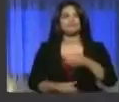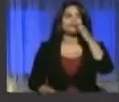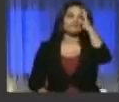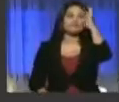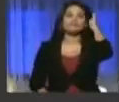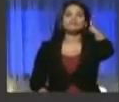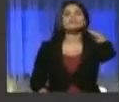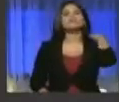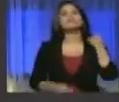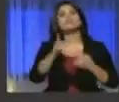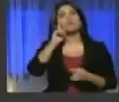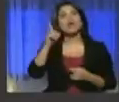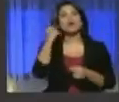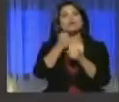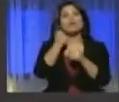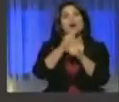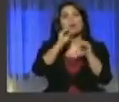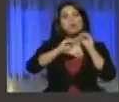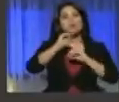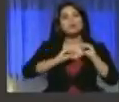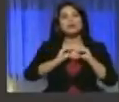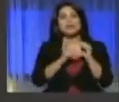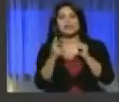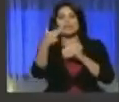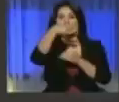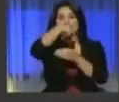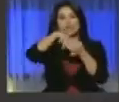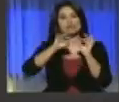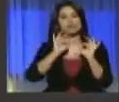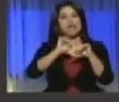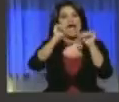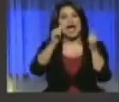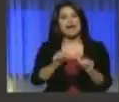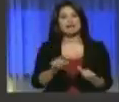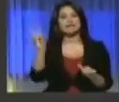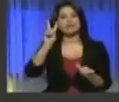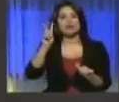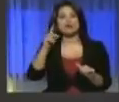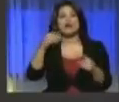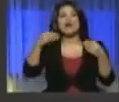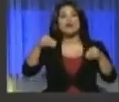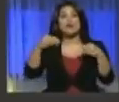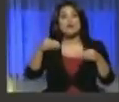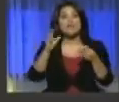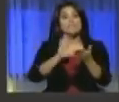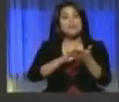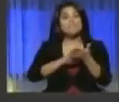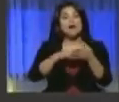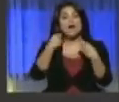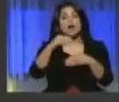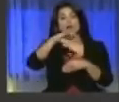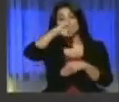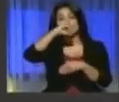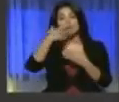con un trabajo que hicieron unos artesanos venezolanos en cuero por los 90